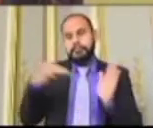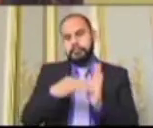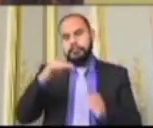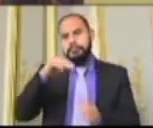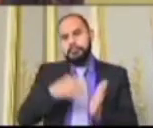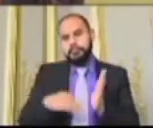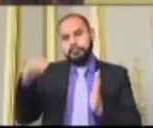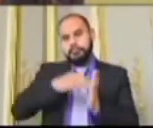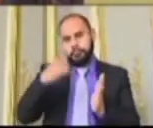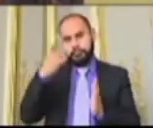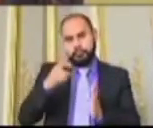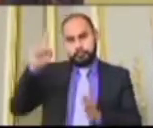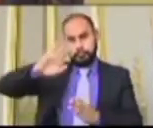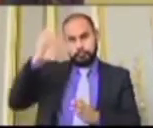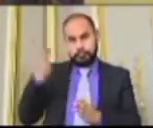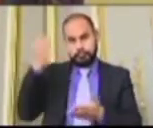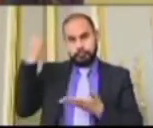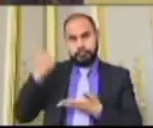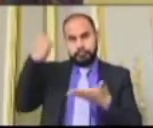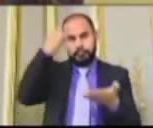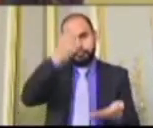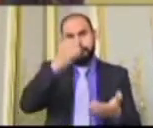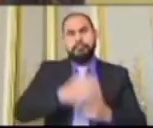40,000 millones de pesos por parte de la Federación.